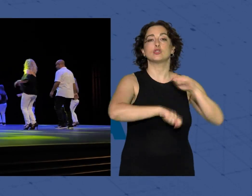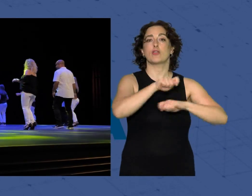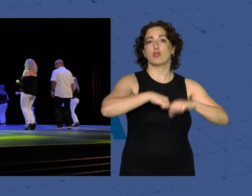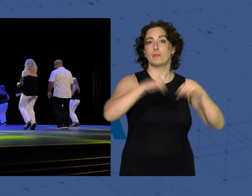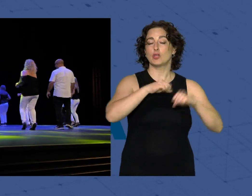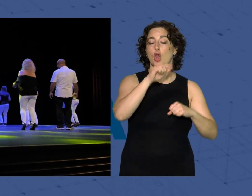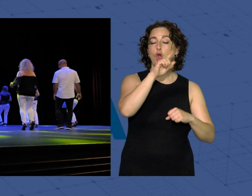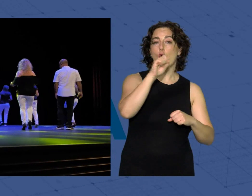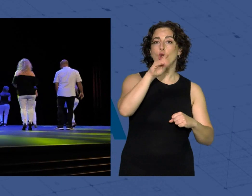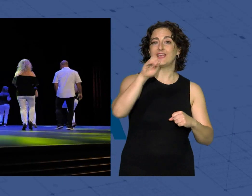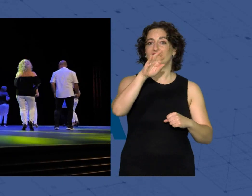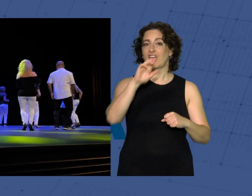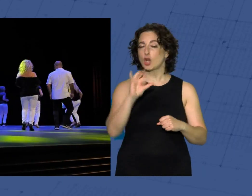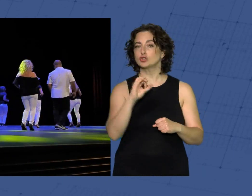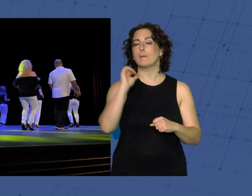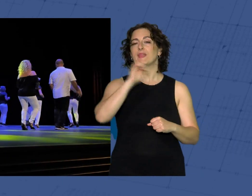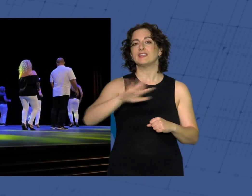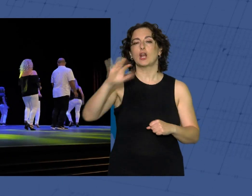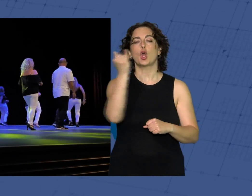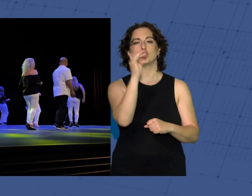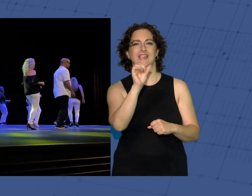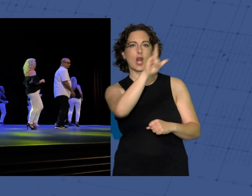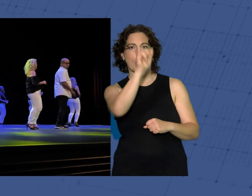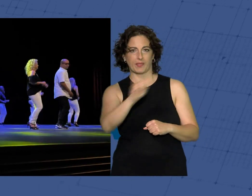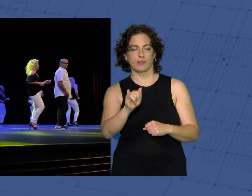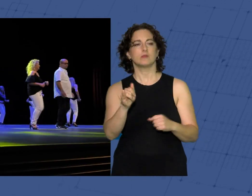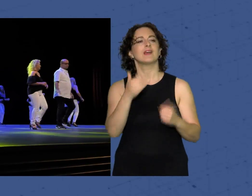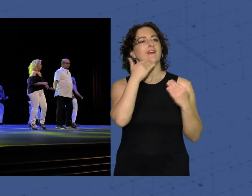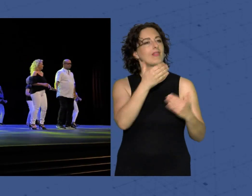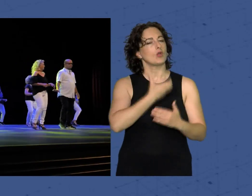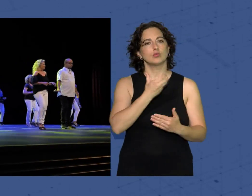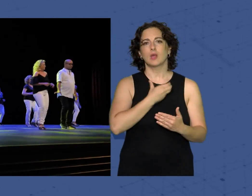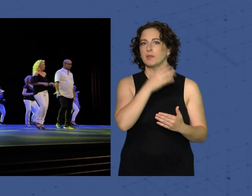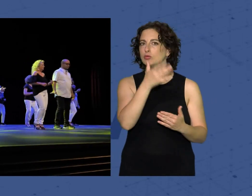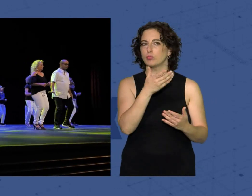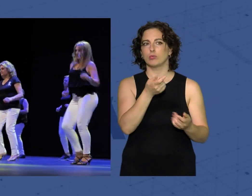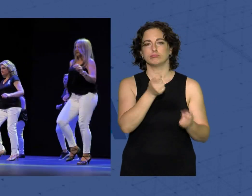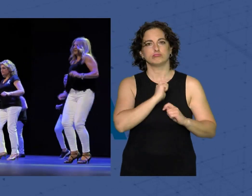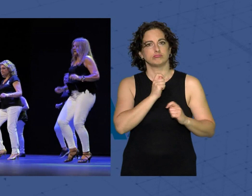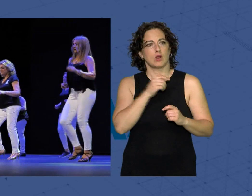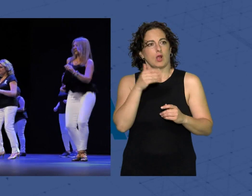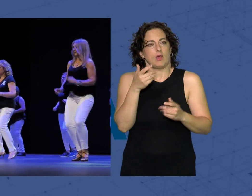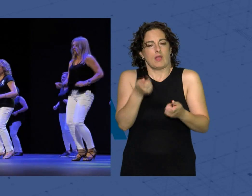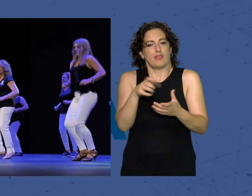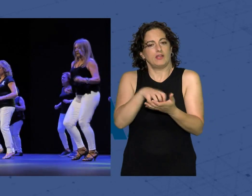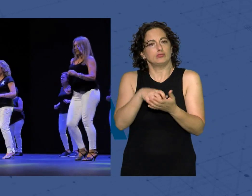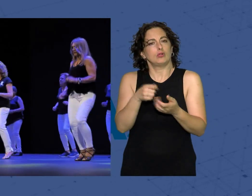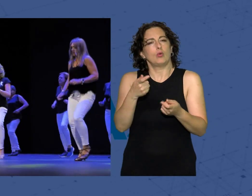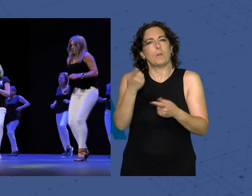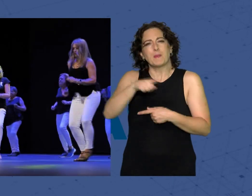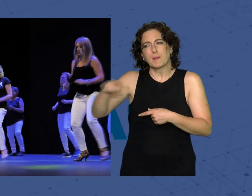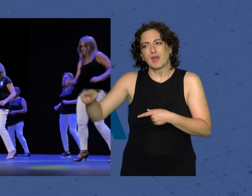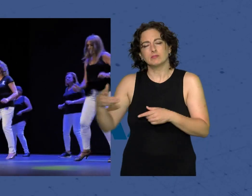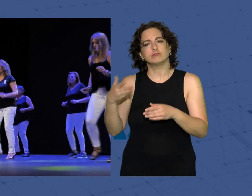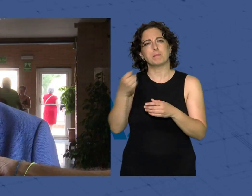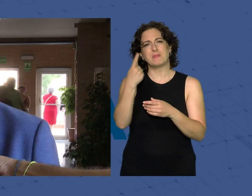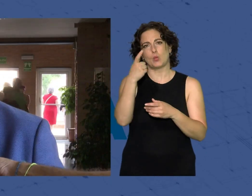Oliveros Mediterráneo José López ha agradecido al ayuntamiento de la capital toda la colaboración que presta para dar contenido a un centro por el que mensualmente pasan un